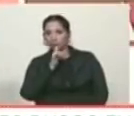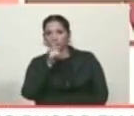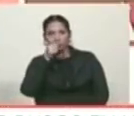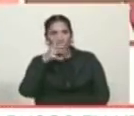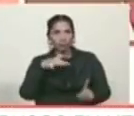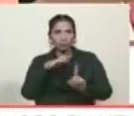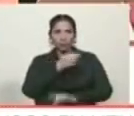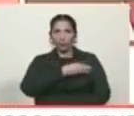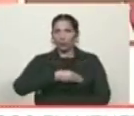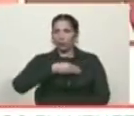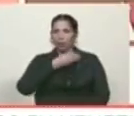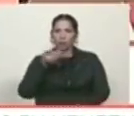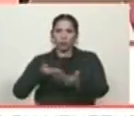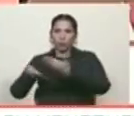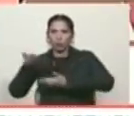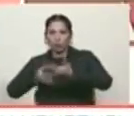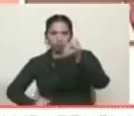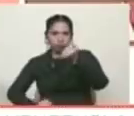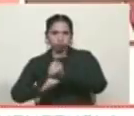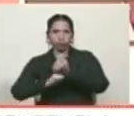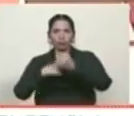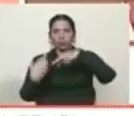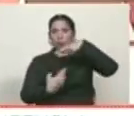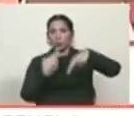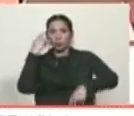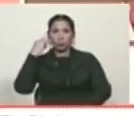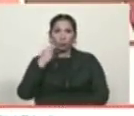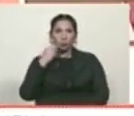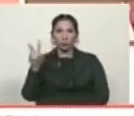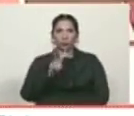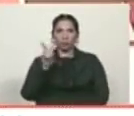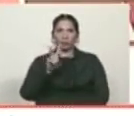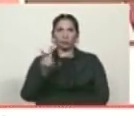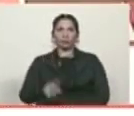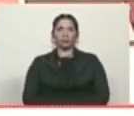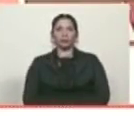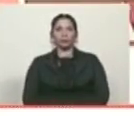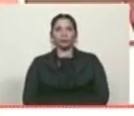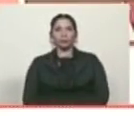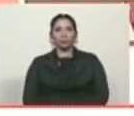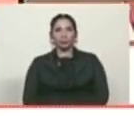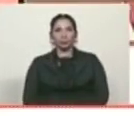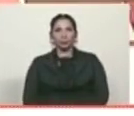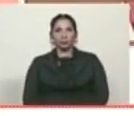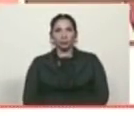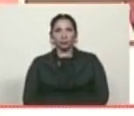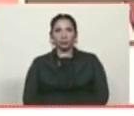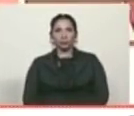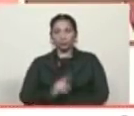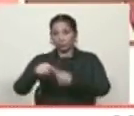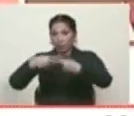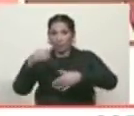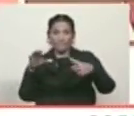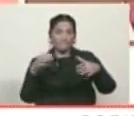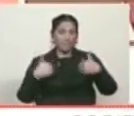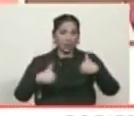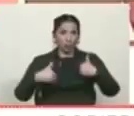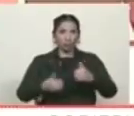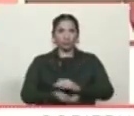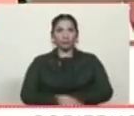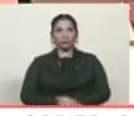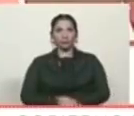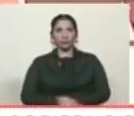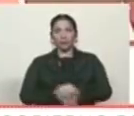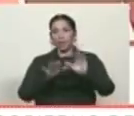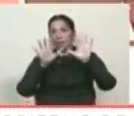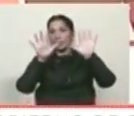una misión de solidaridad con la revolución venezolana, con la revolución bolivariana. El próximo miércoles 10